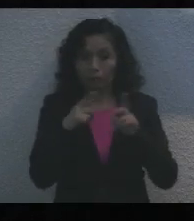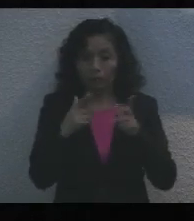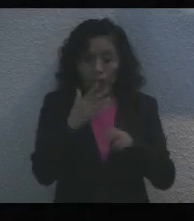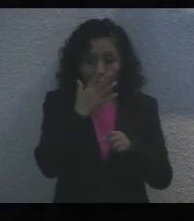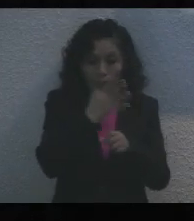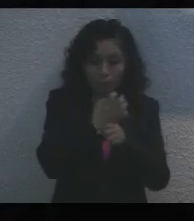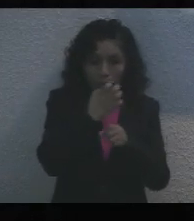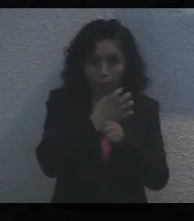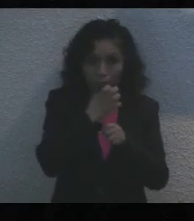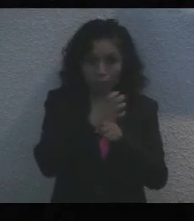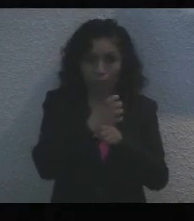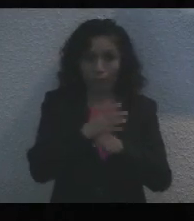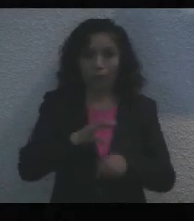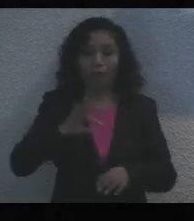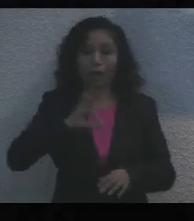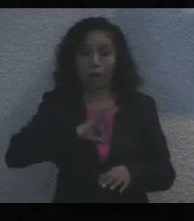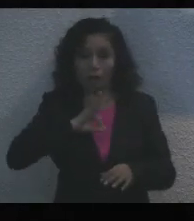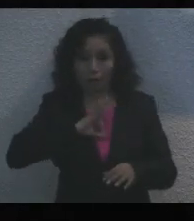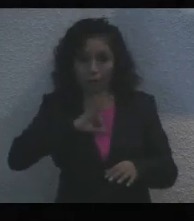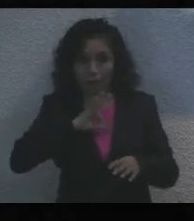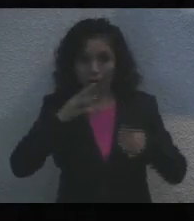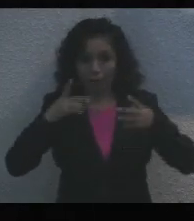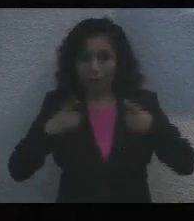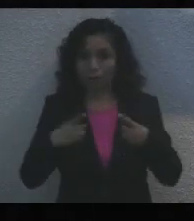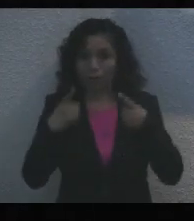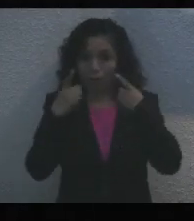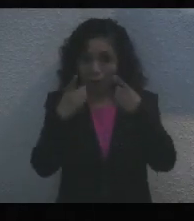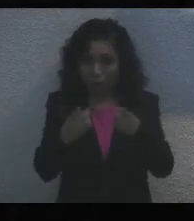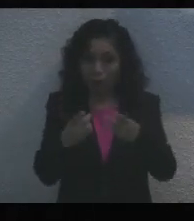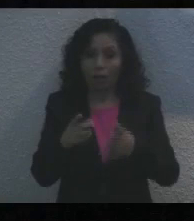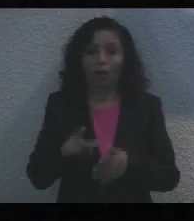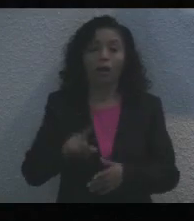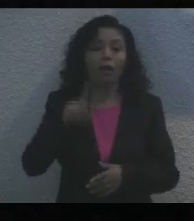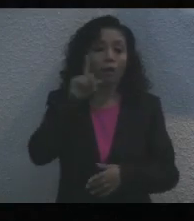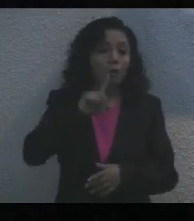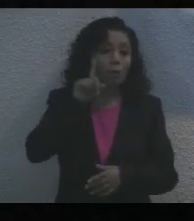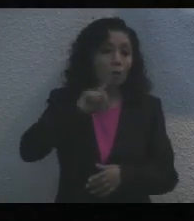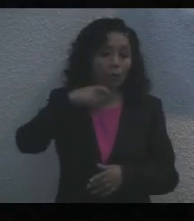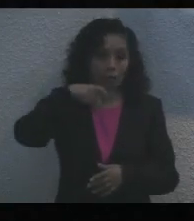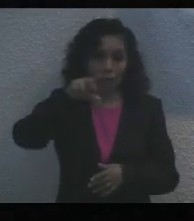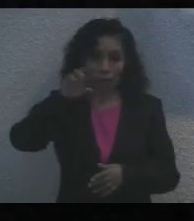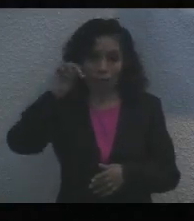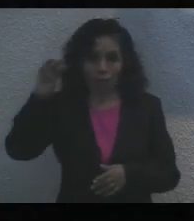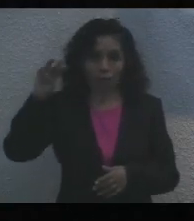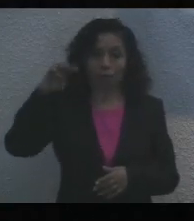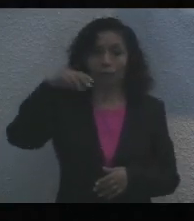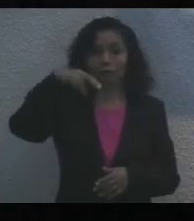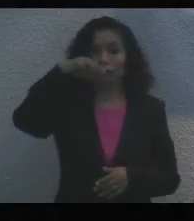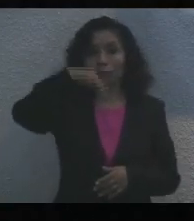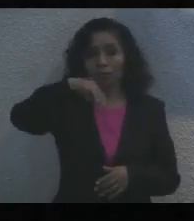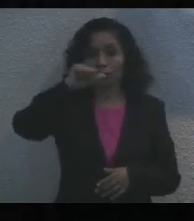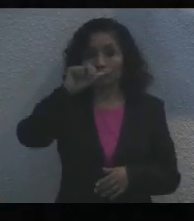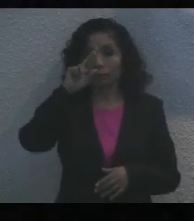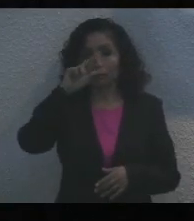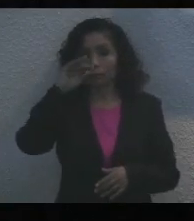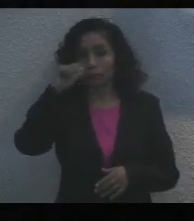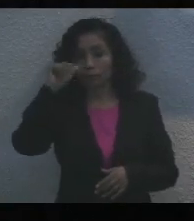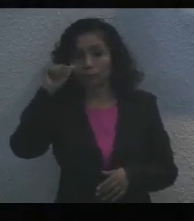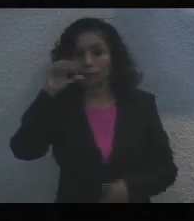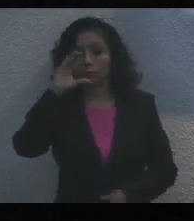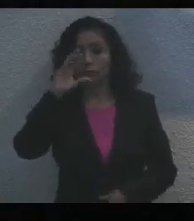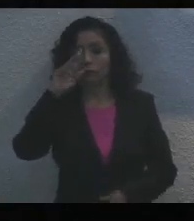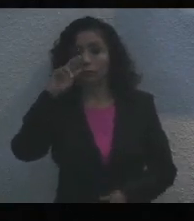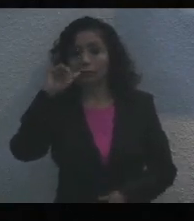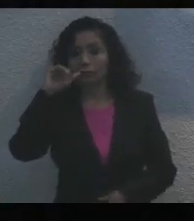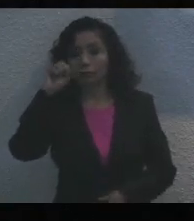5. La entrega a la medalla del mérito distinguida quintanarroense María Cristina Sangri Aguilar, que